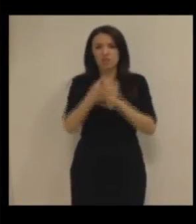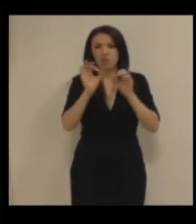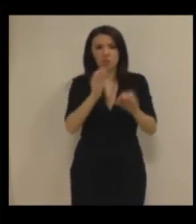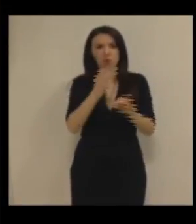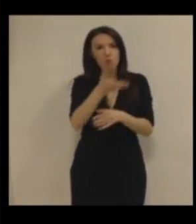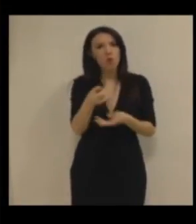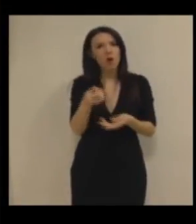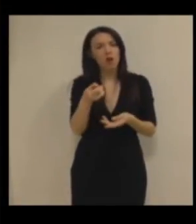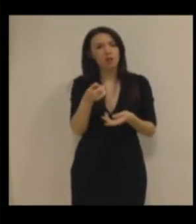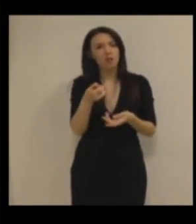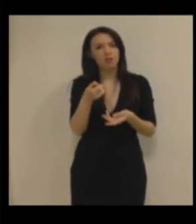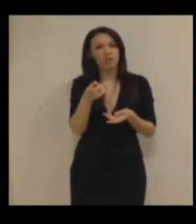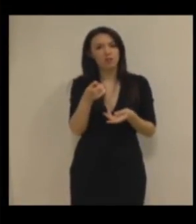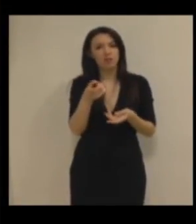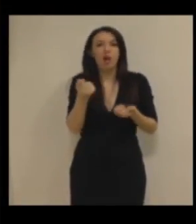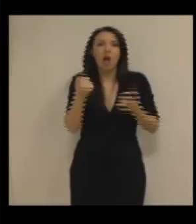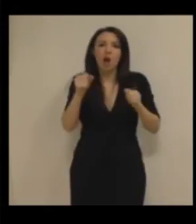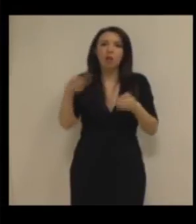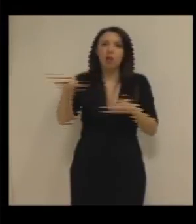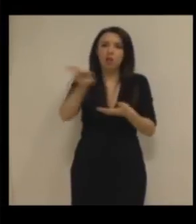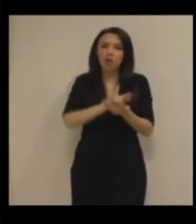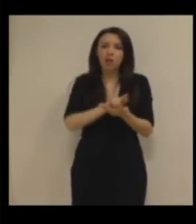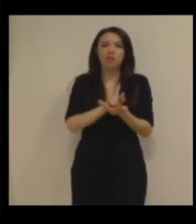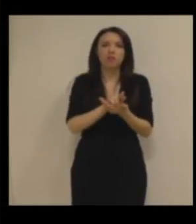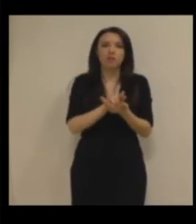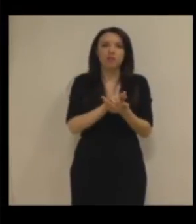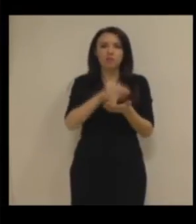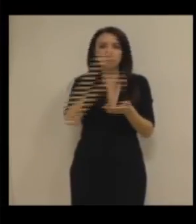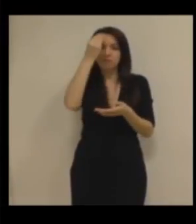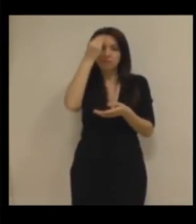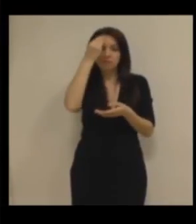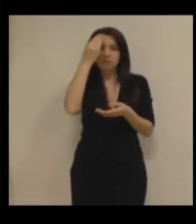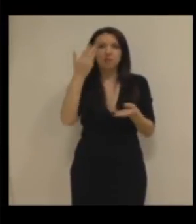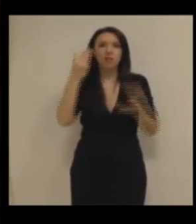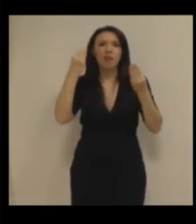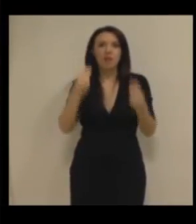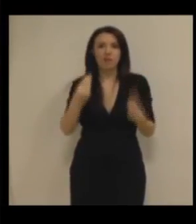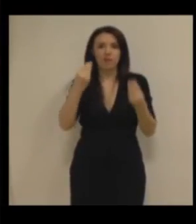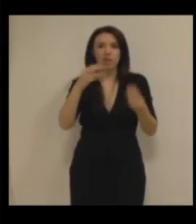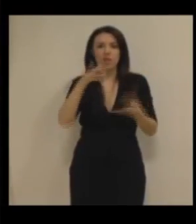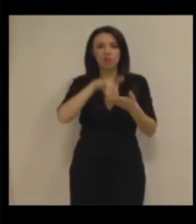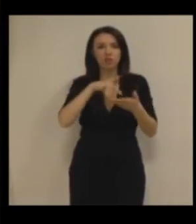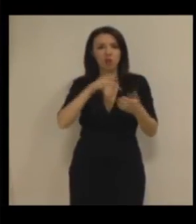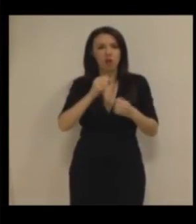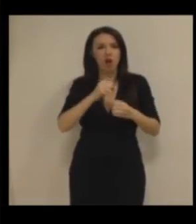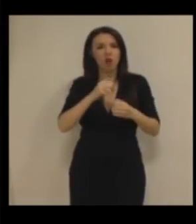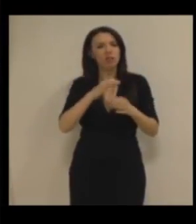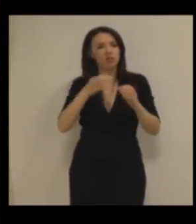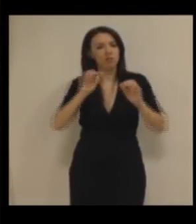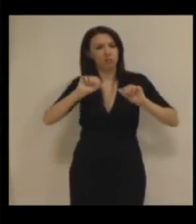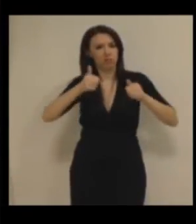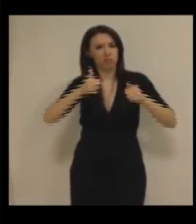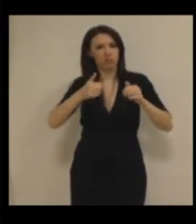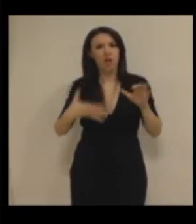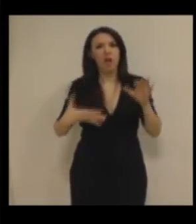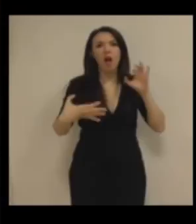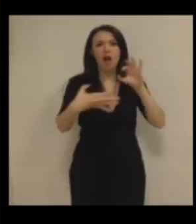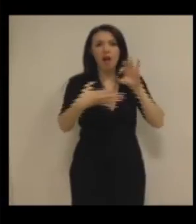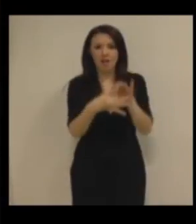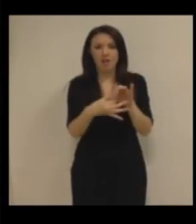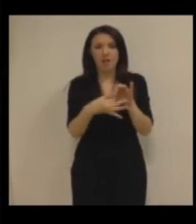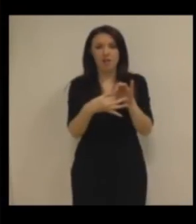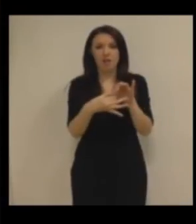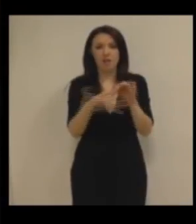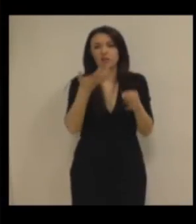vuestra, creo, y aunque sea reiterativo, creo que sería muy eficaz establecer alianzas entre, porque es decir,